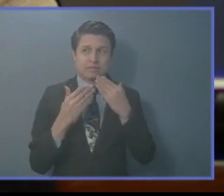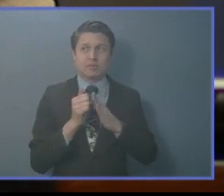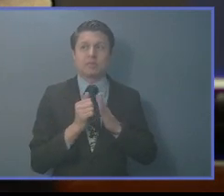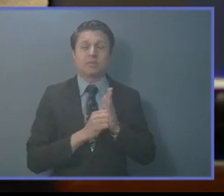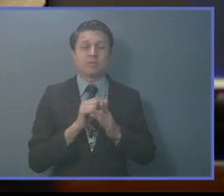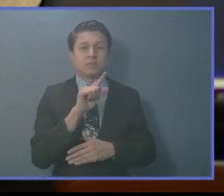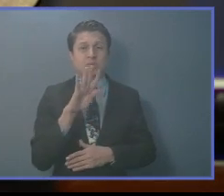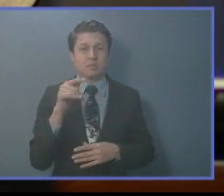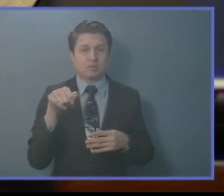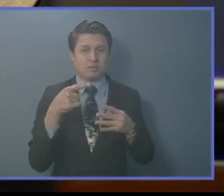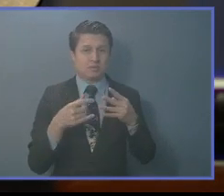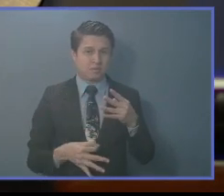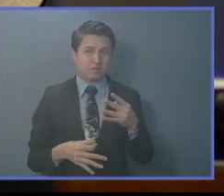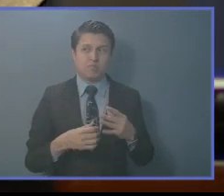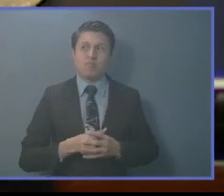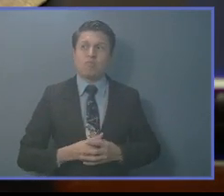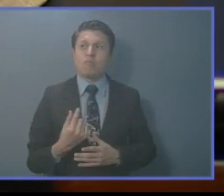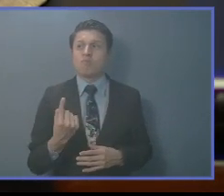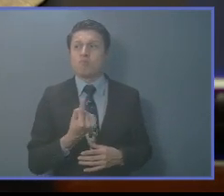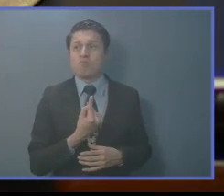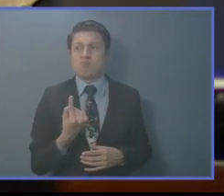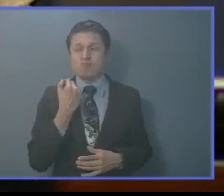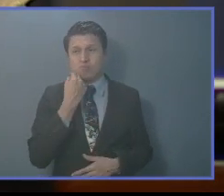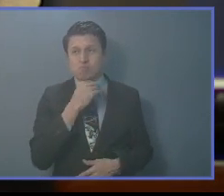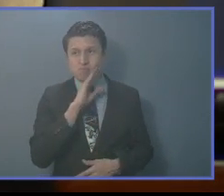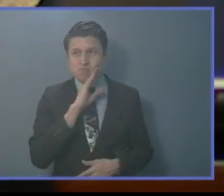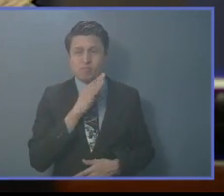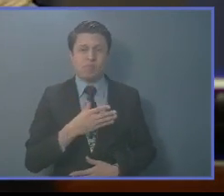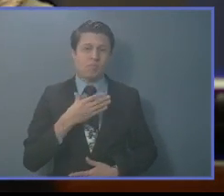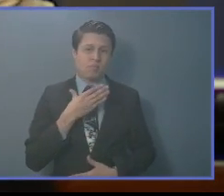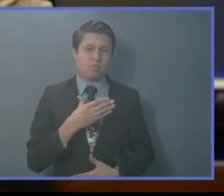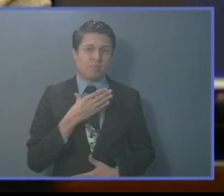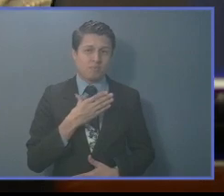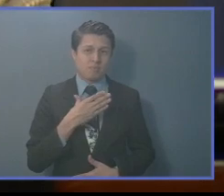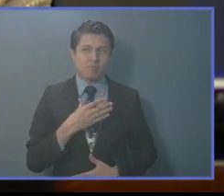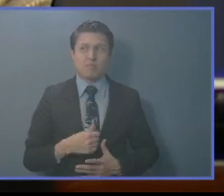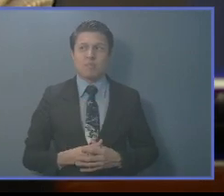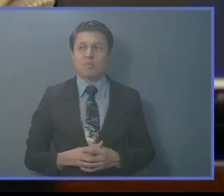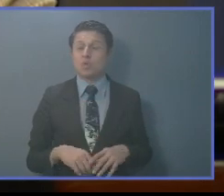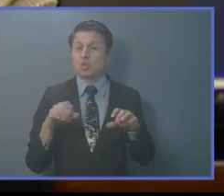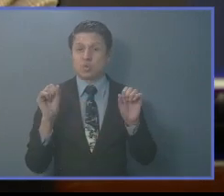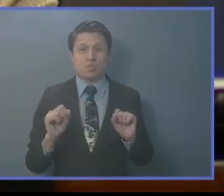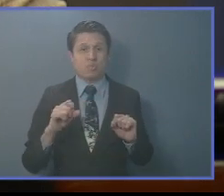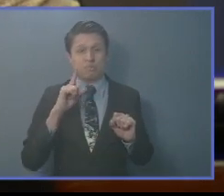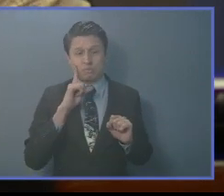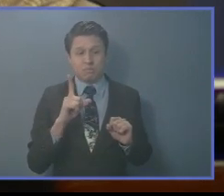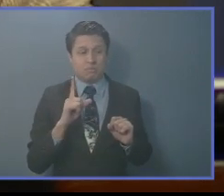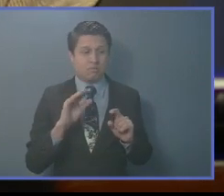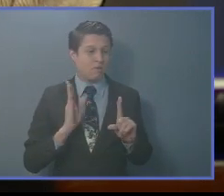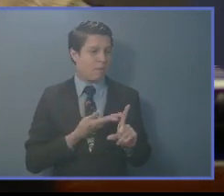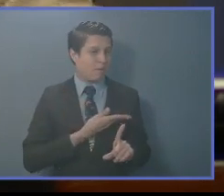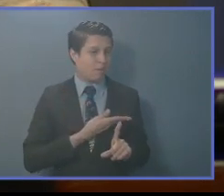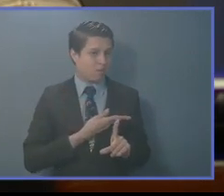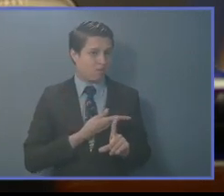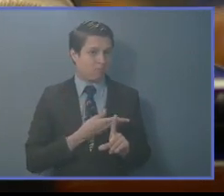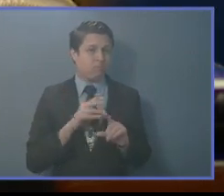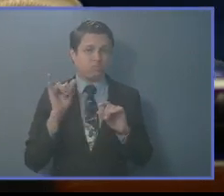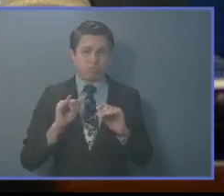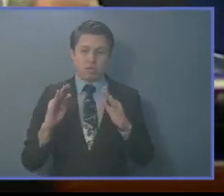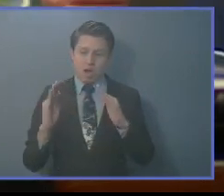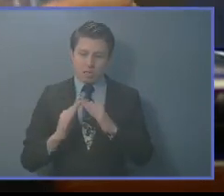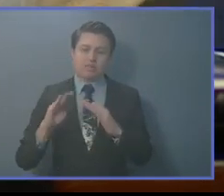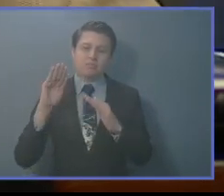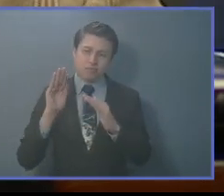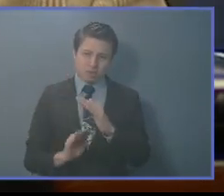artículo 14 de esta ley, y personas que padecen enfermedades crónicas o degenerativas no podrán verse afectados por la presentación a